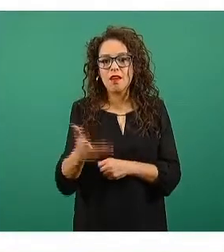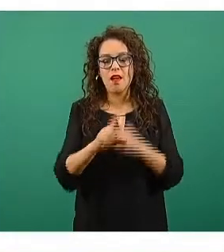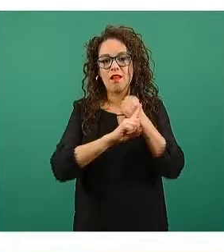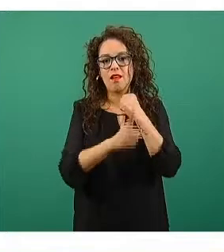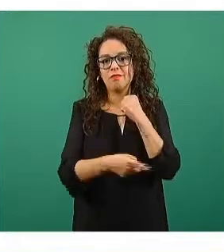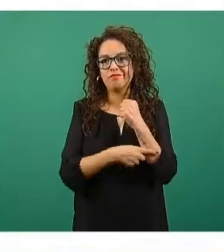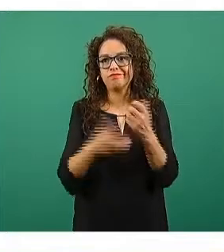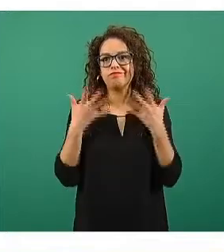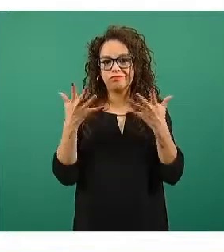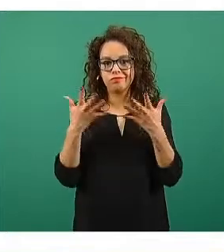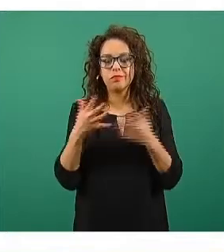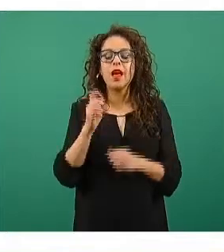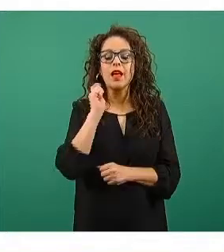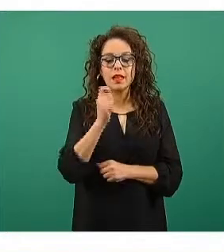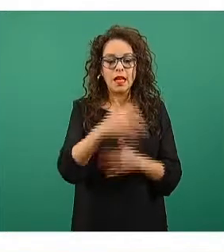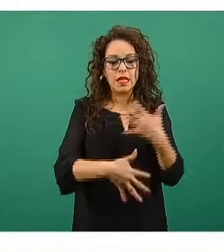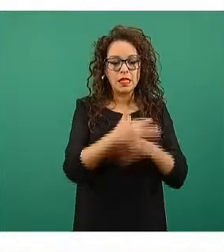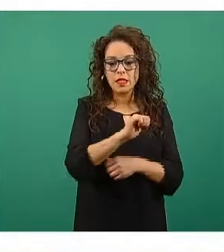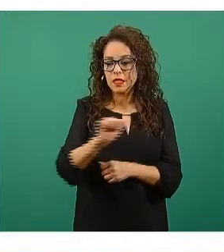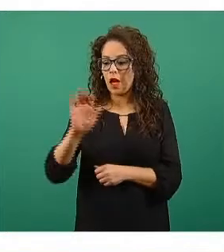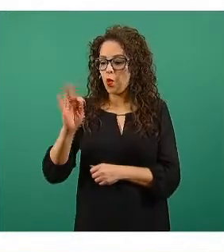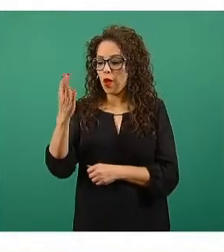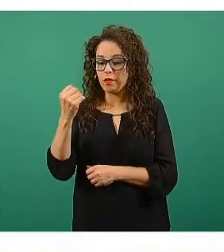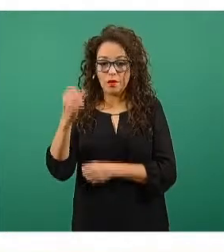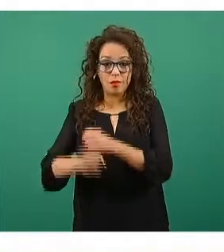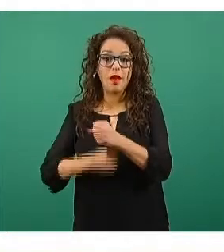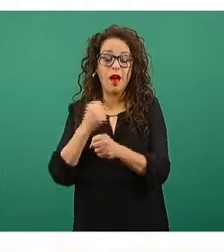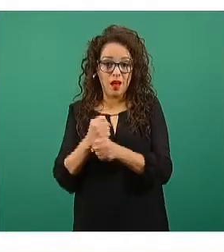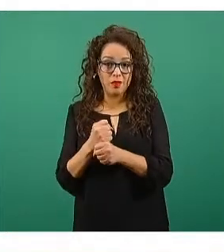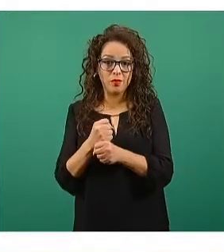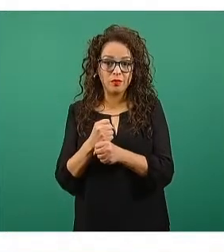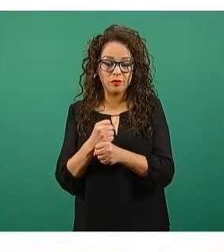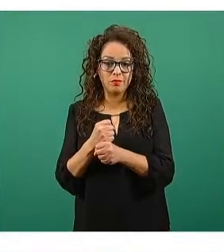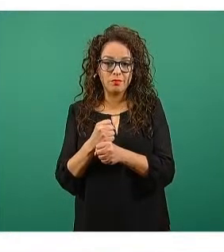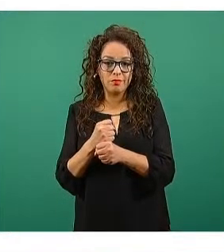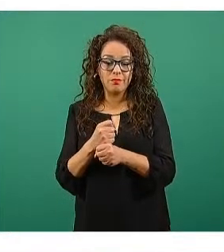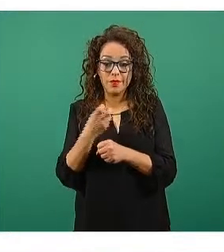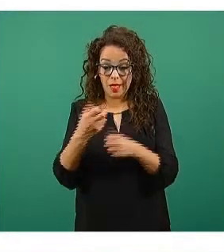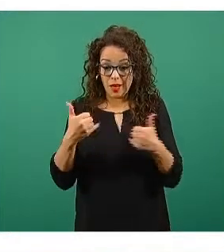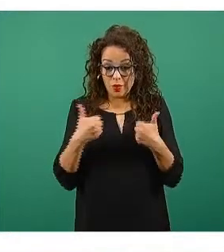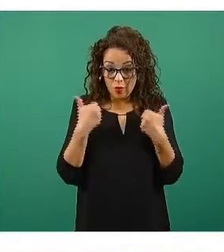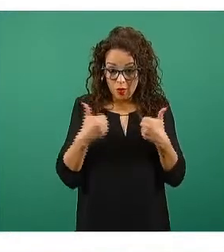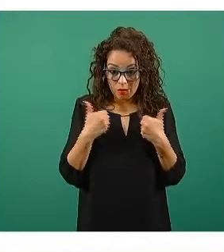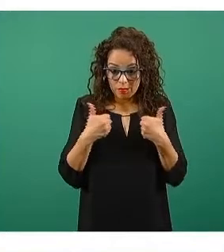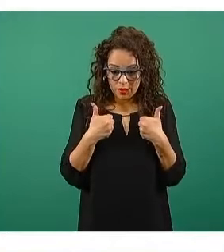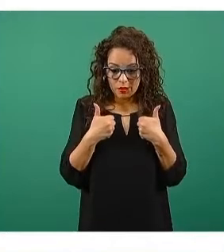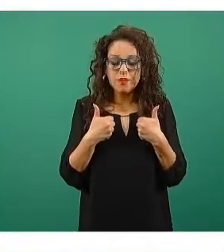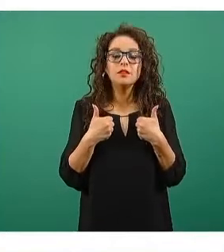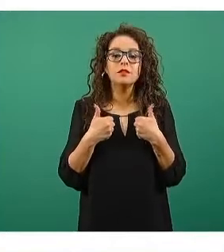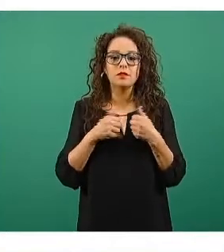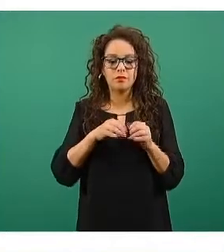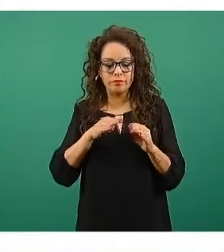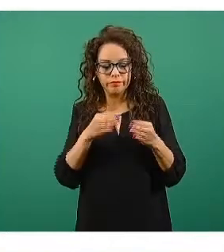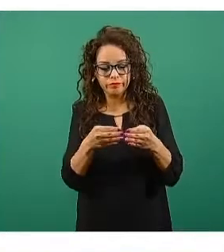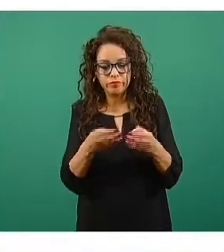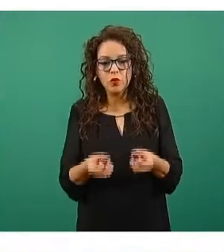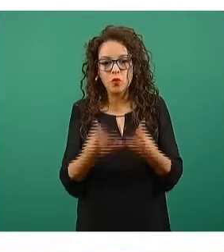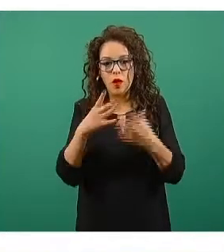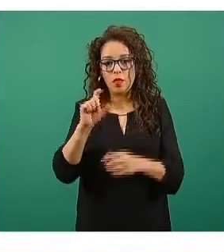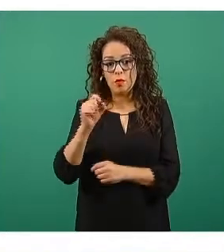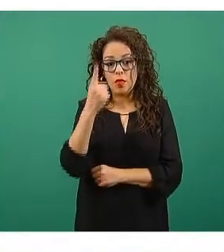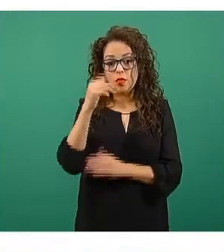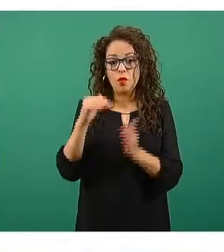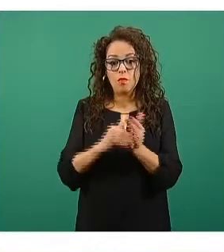mujeres entre 15 y 49 años, de los cuales a la población adolescente corresponden 21,000